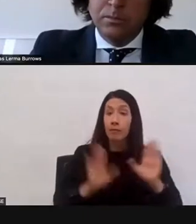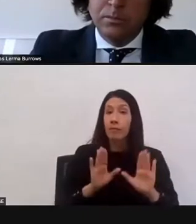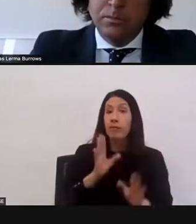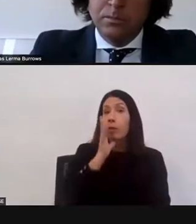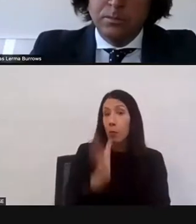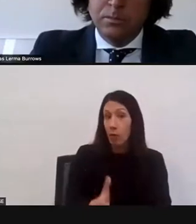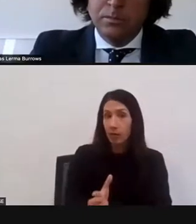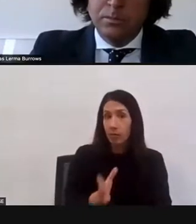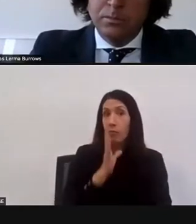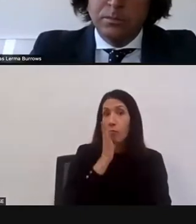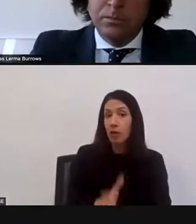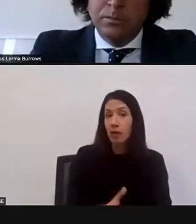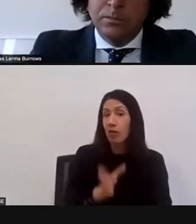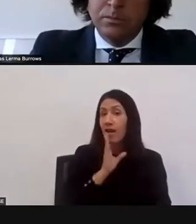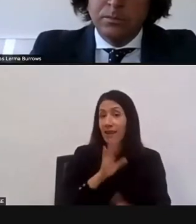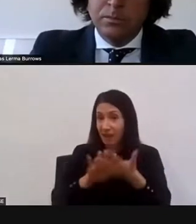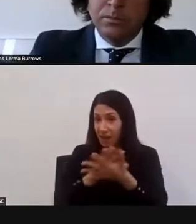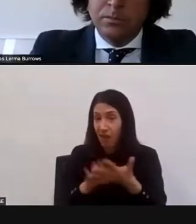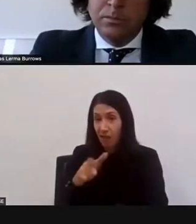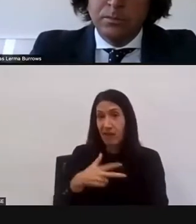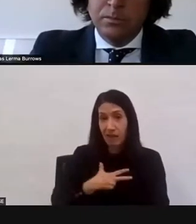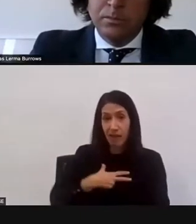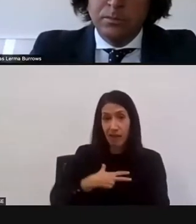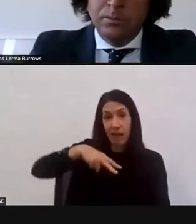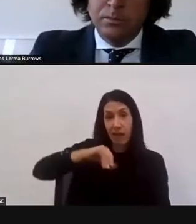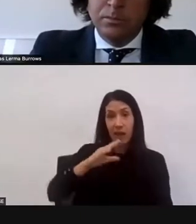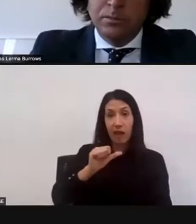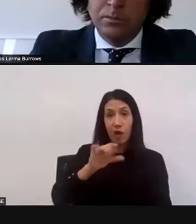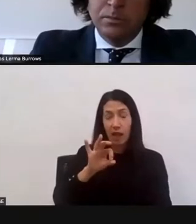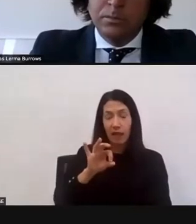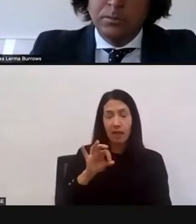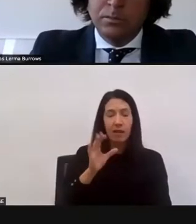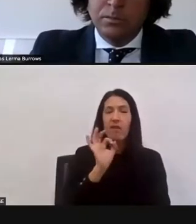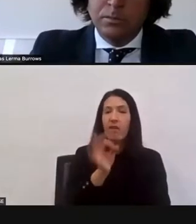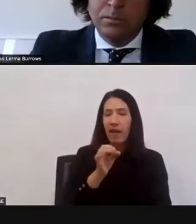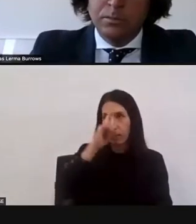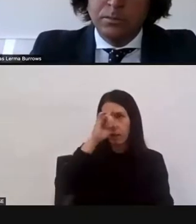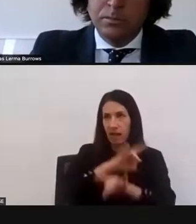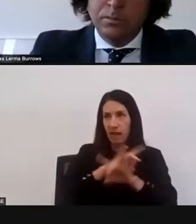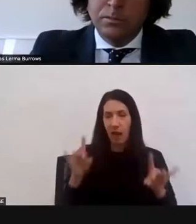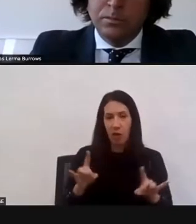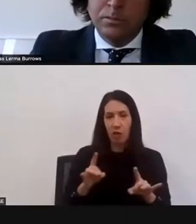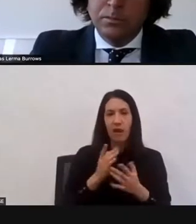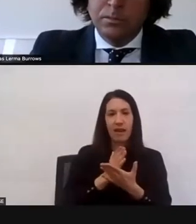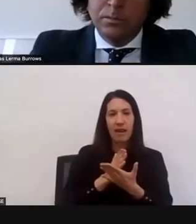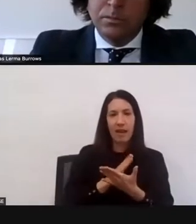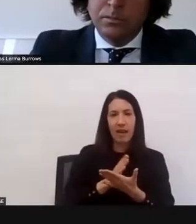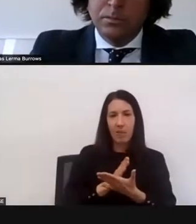como apuntaba antes a Nicolás, es cierto que hay que tener clara cuál es la frontera de la libertad de